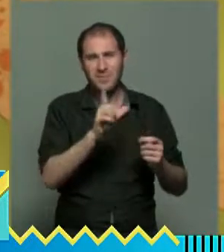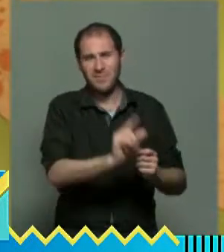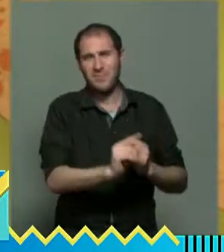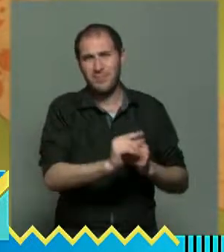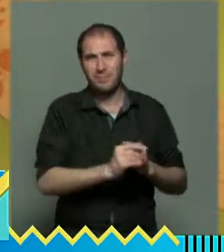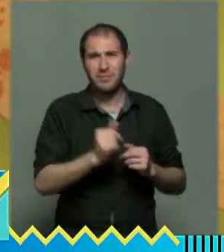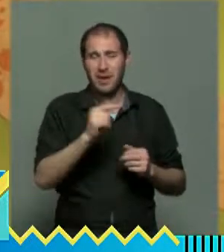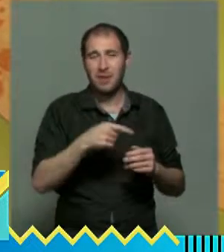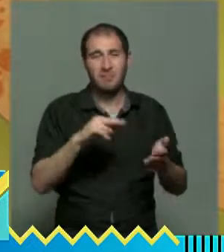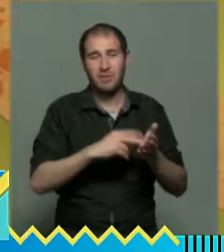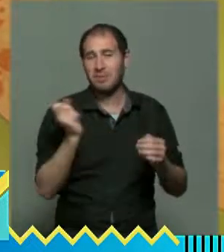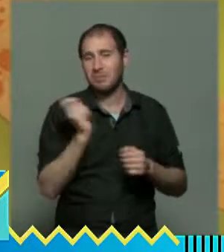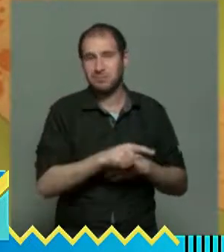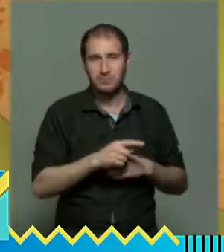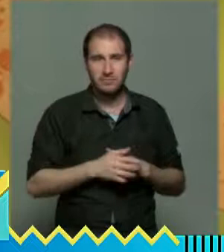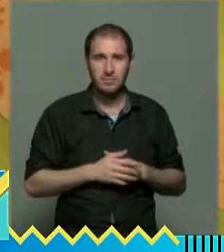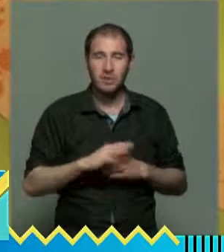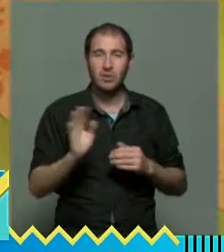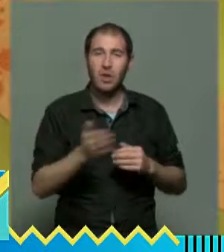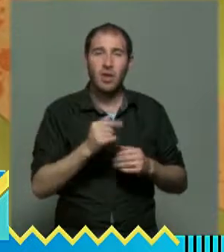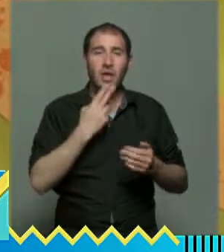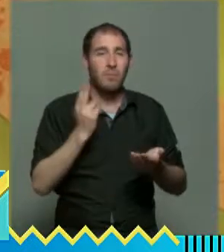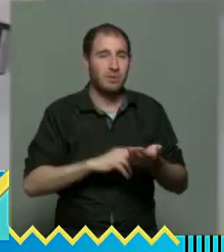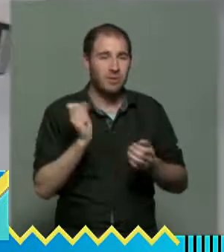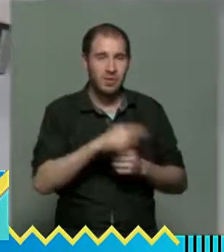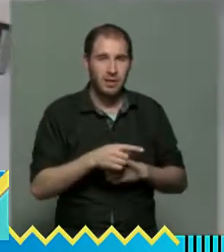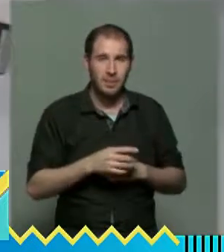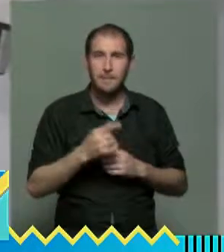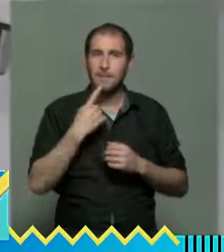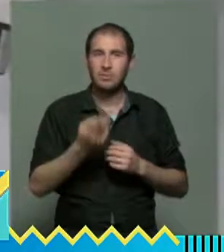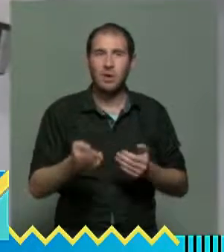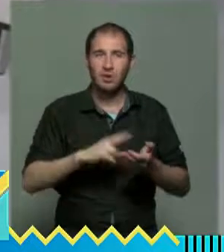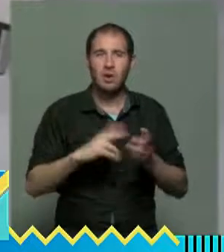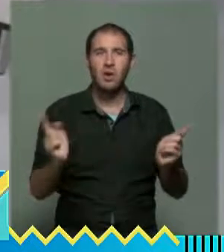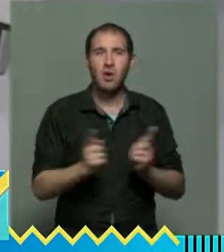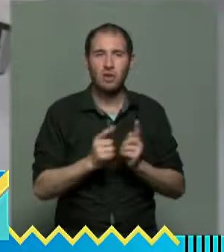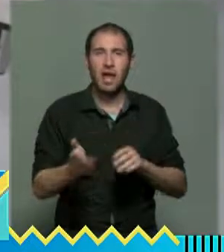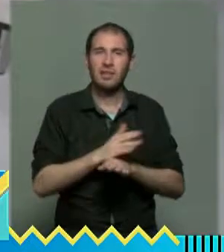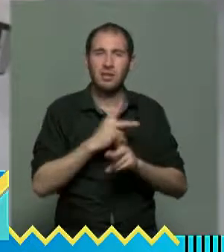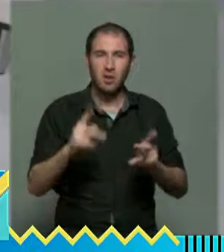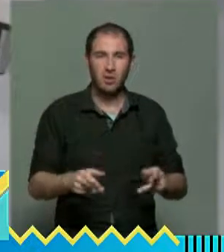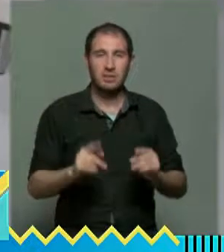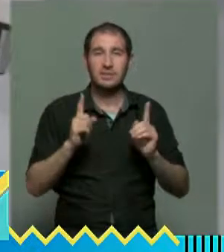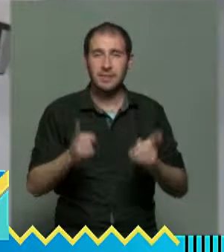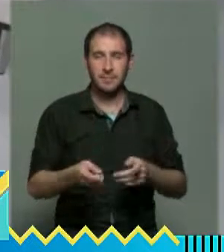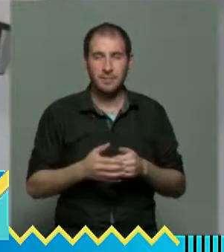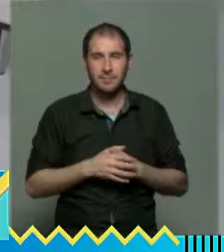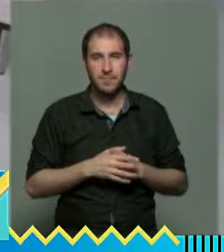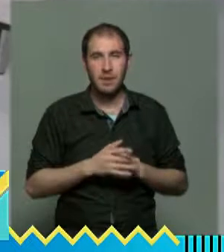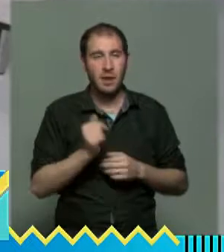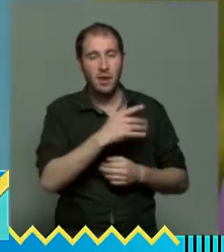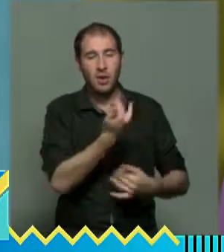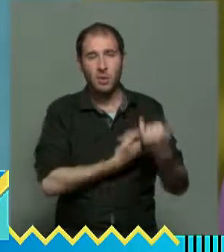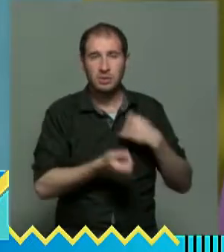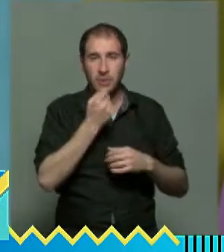y es donde va a caer y va a recaer, digamos, todo este tipo de impuestos. Replico la pregunta, cortito, ya nos tenemos que ir al corte, y también lo que dice